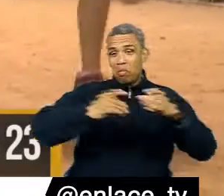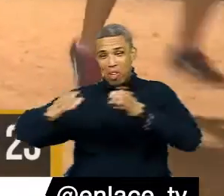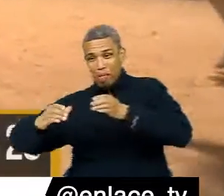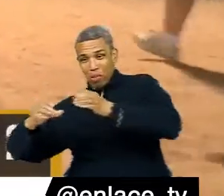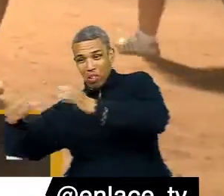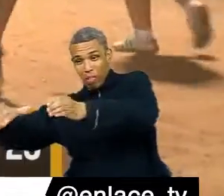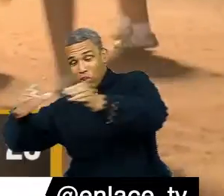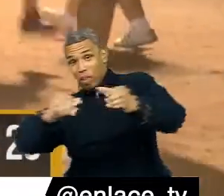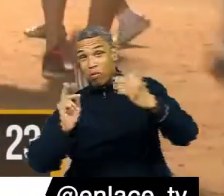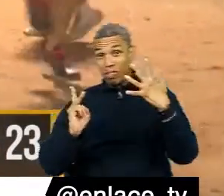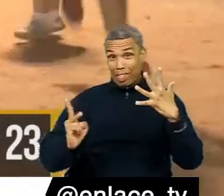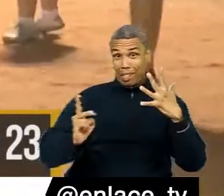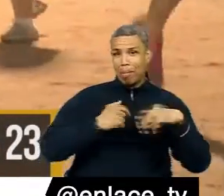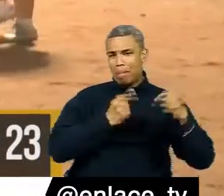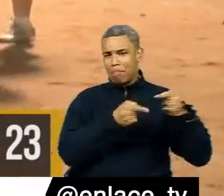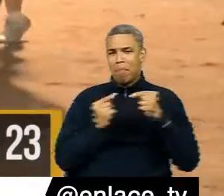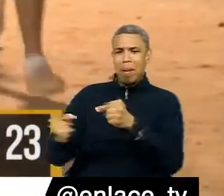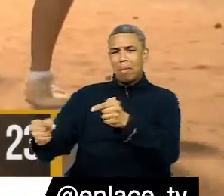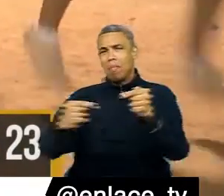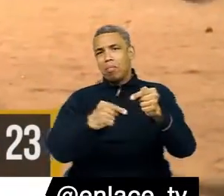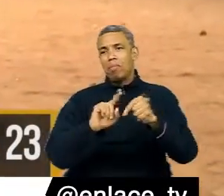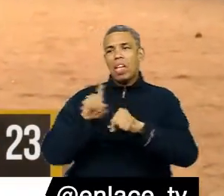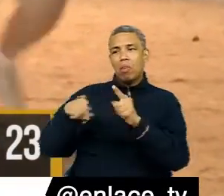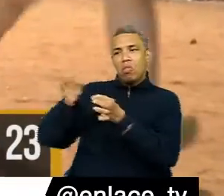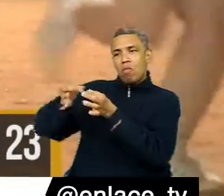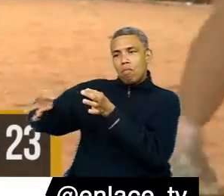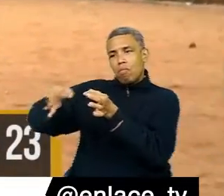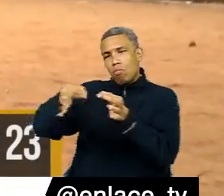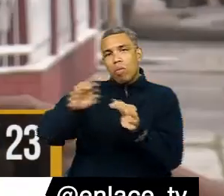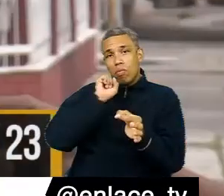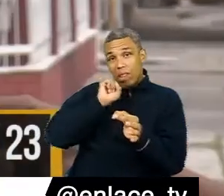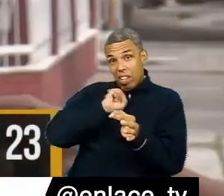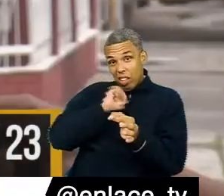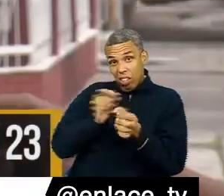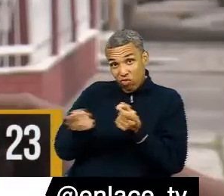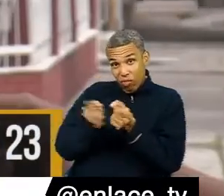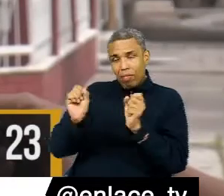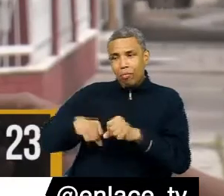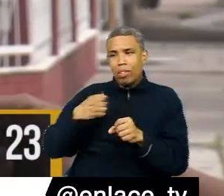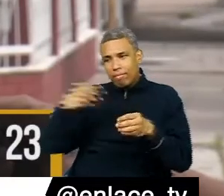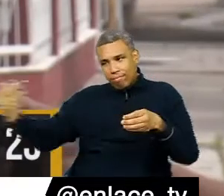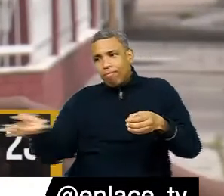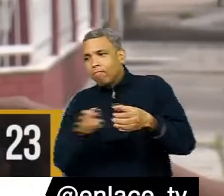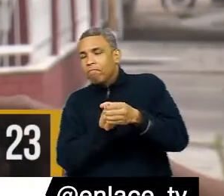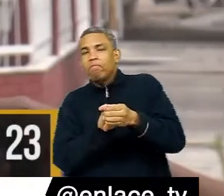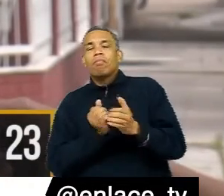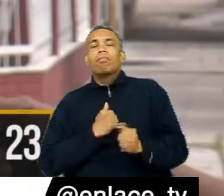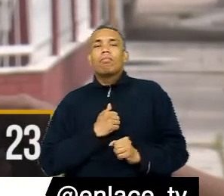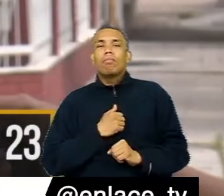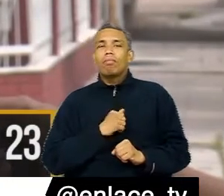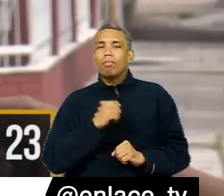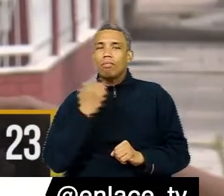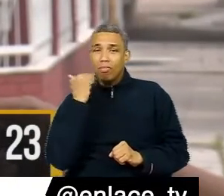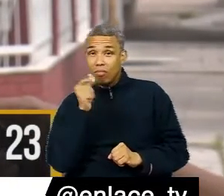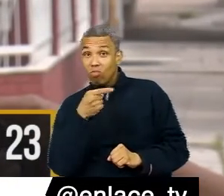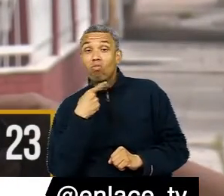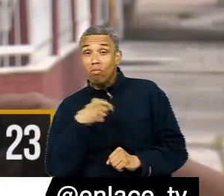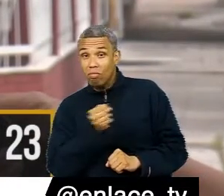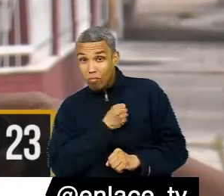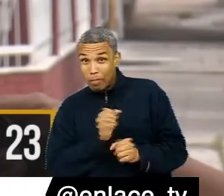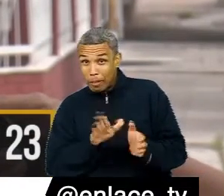Barranca Bermeja y algunos corregimientos invitados. Este martes invito a todas las muchachas de la Comuna 4 de Barranca Bermeja